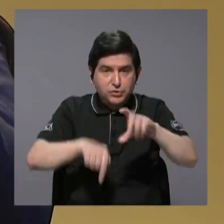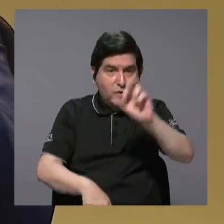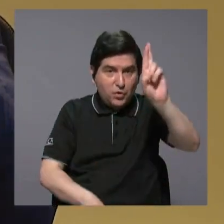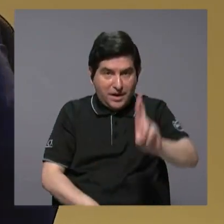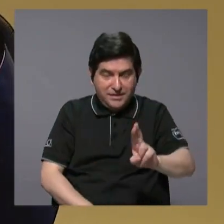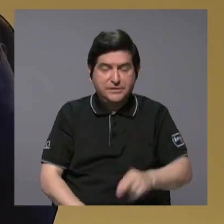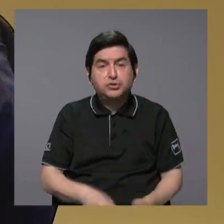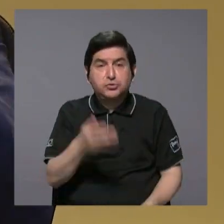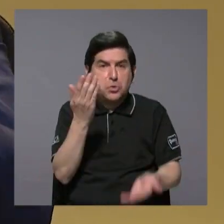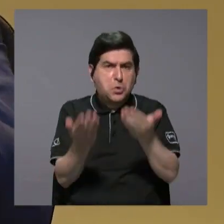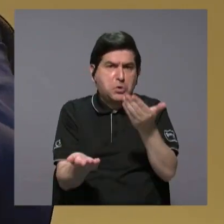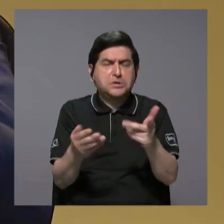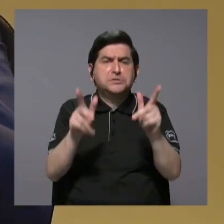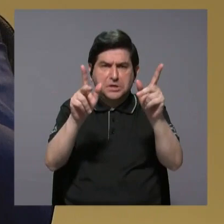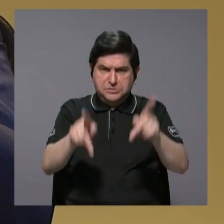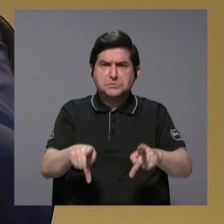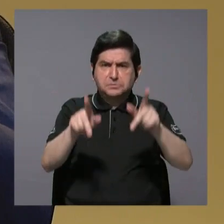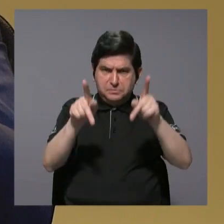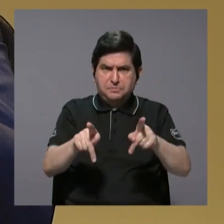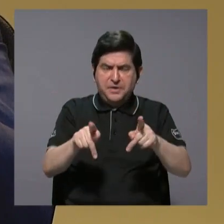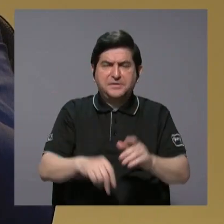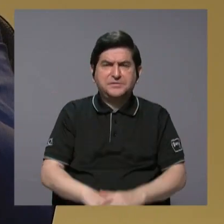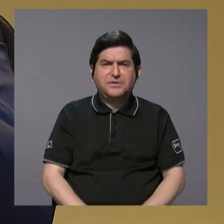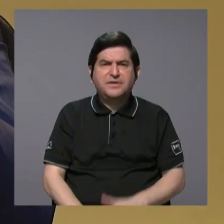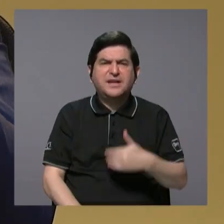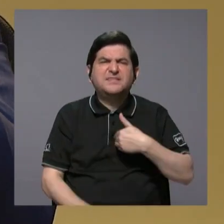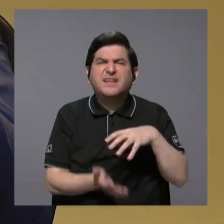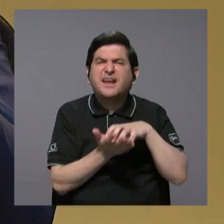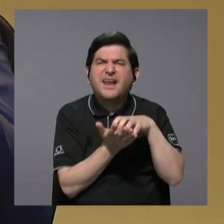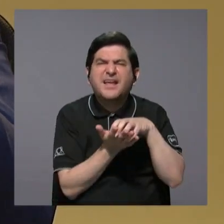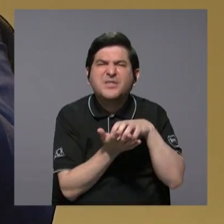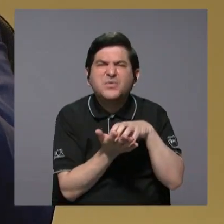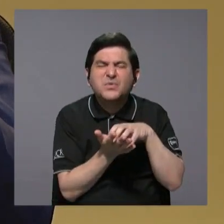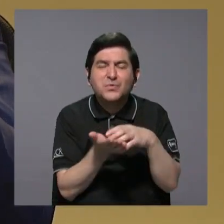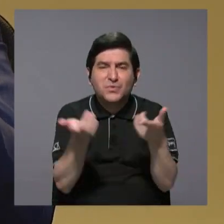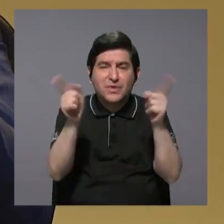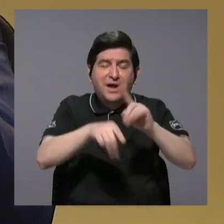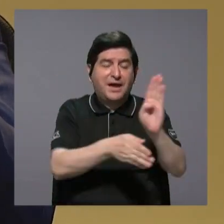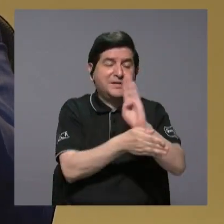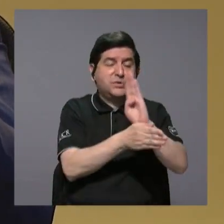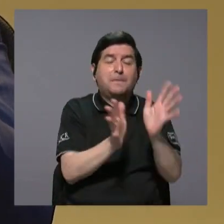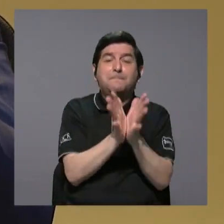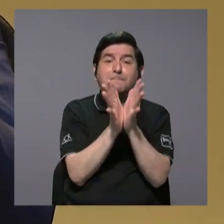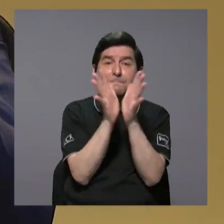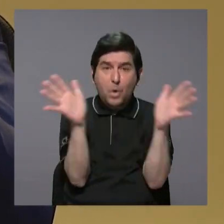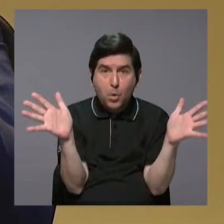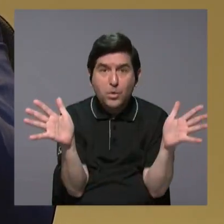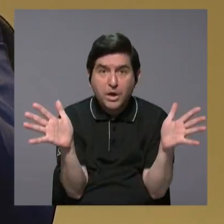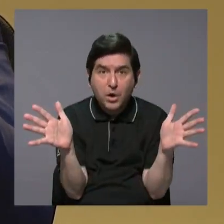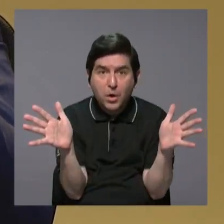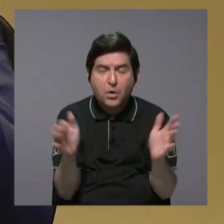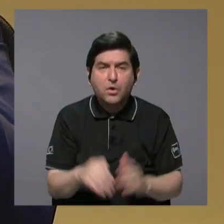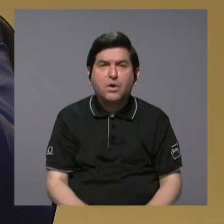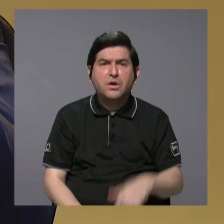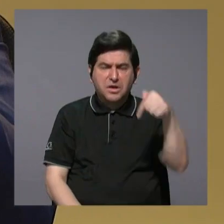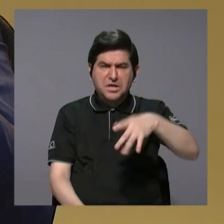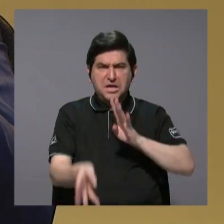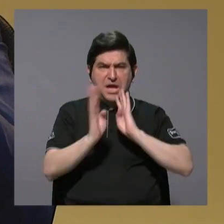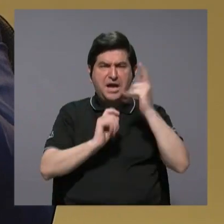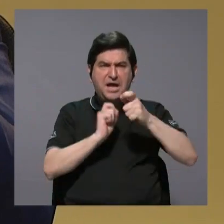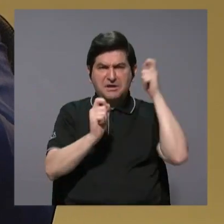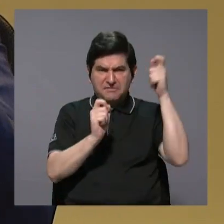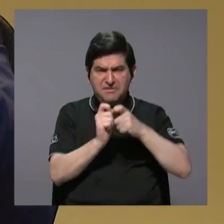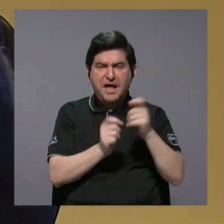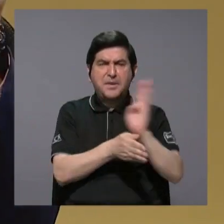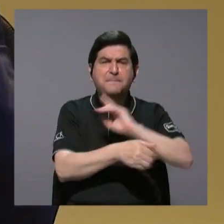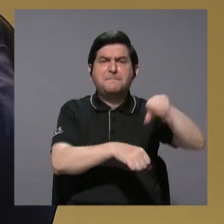si muchos tienen la duda, en el caso de los bancos públicos, y aquí hablamos concretamente